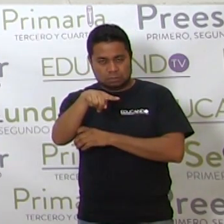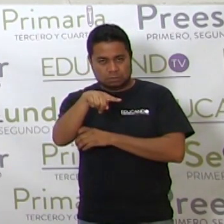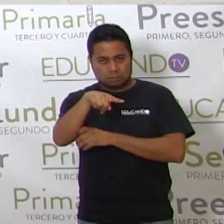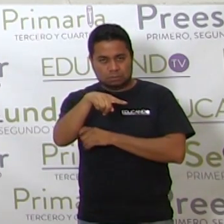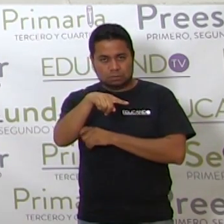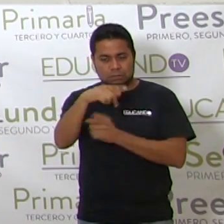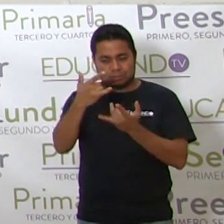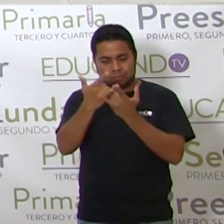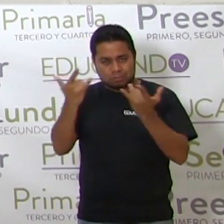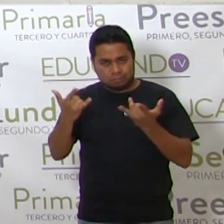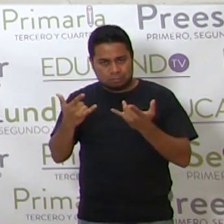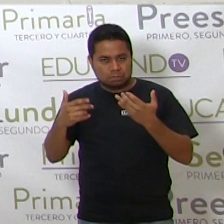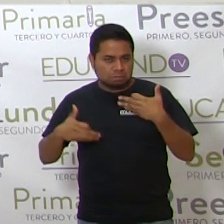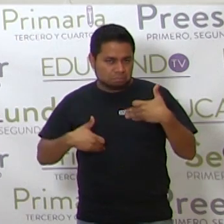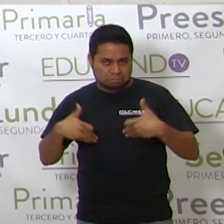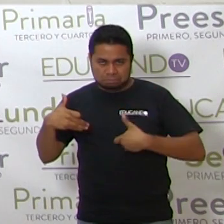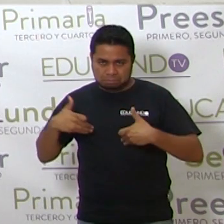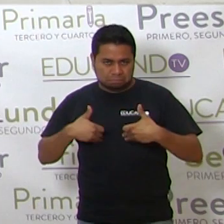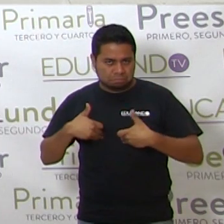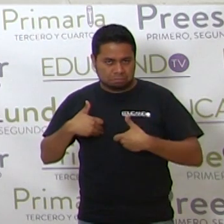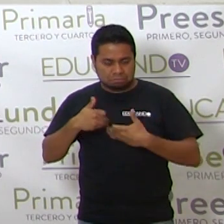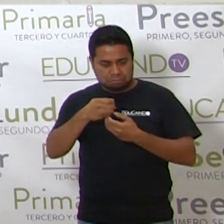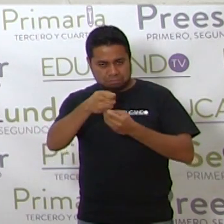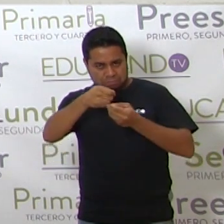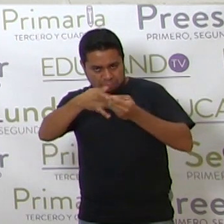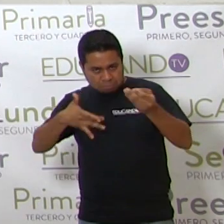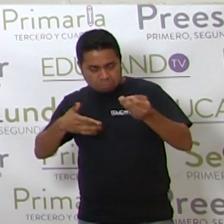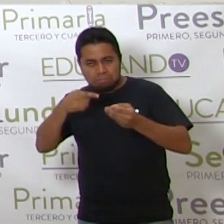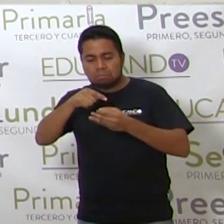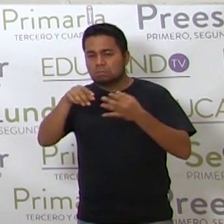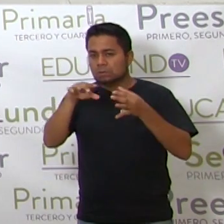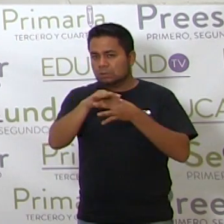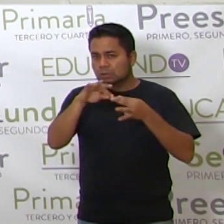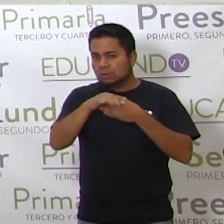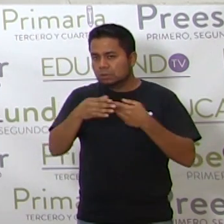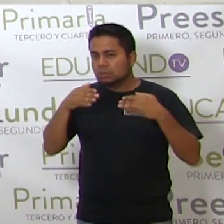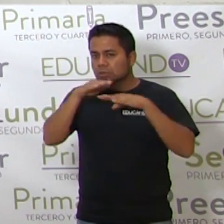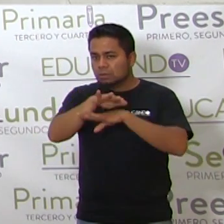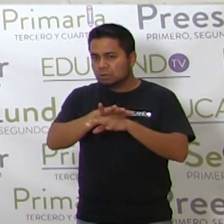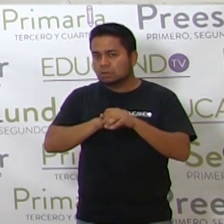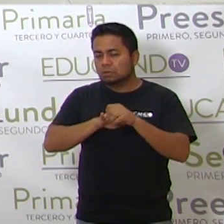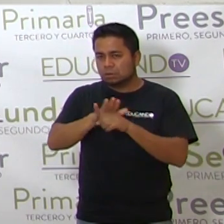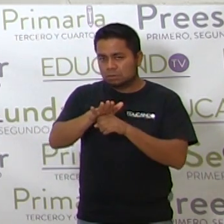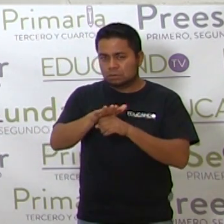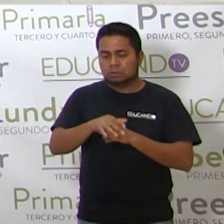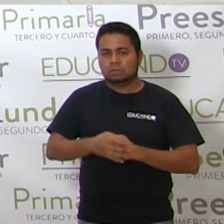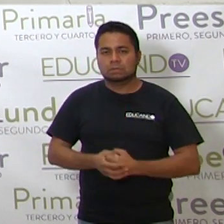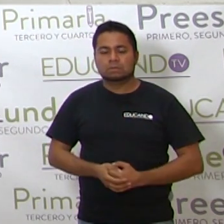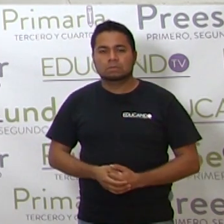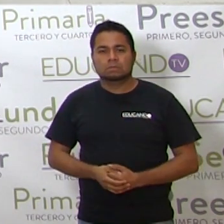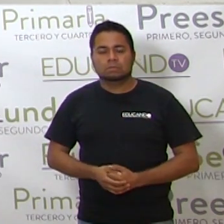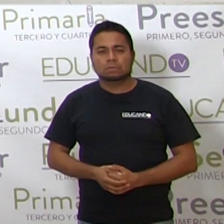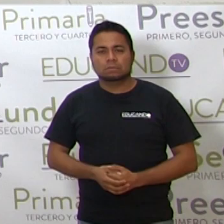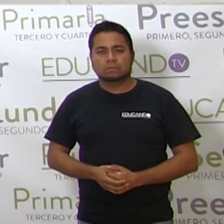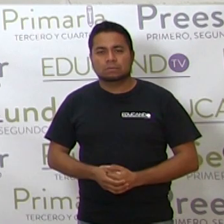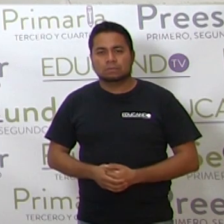guiones de teatro y aquí vamos a hablar sobre las accu de